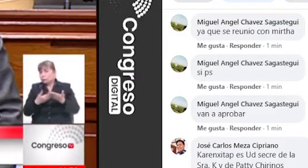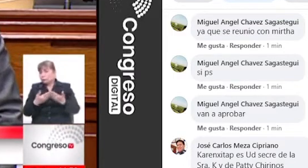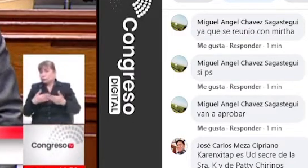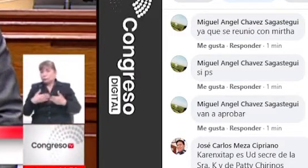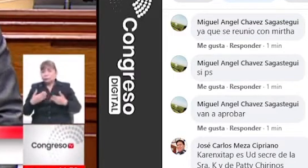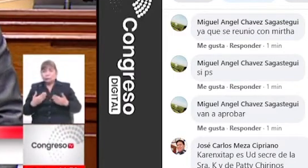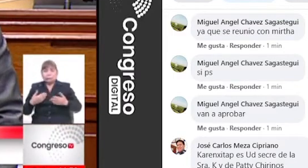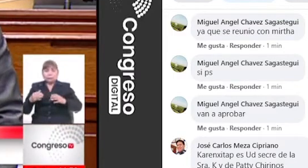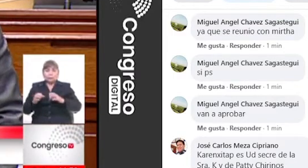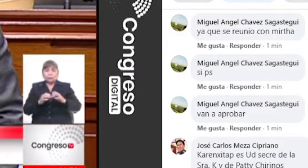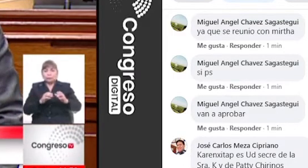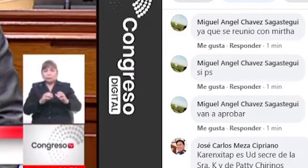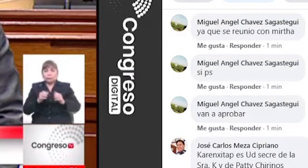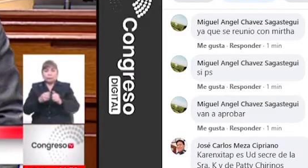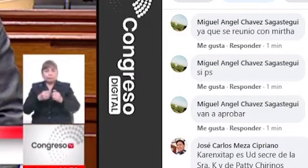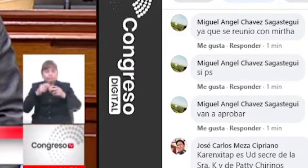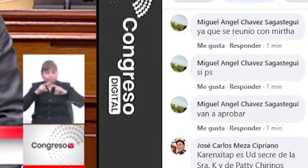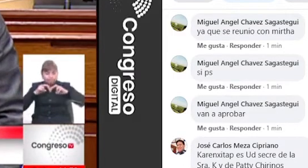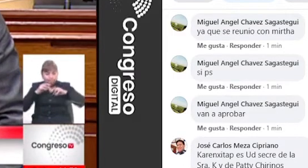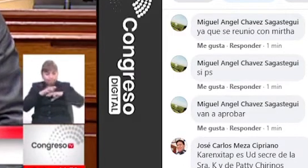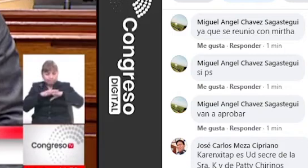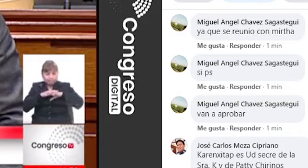los servicios de apoyo logístico